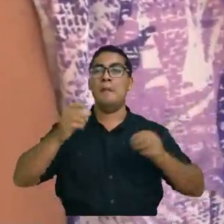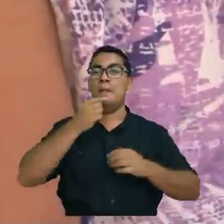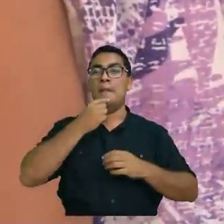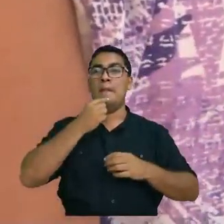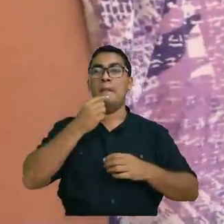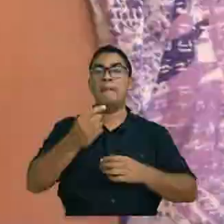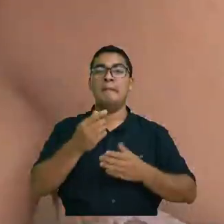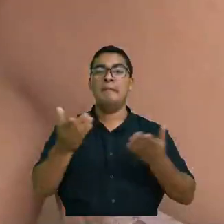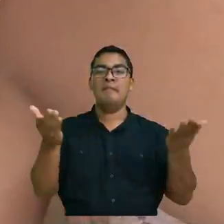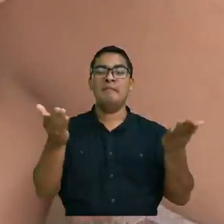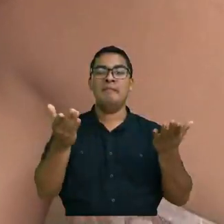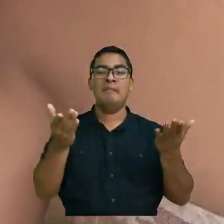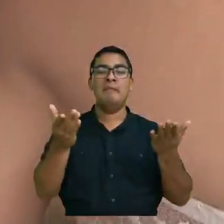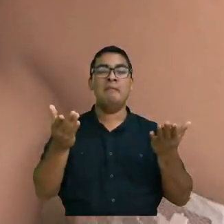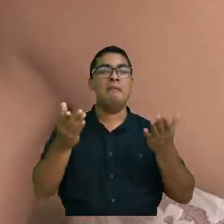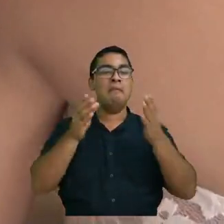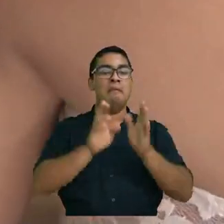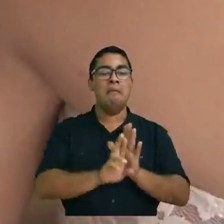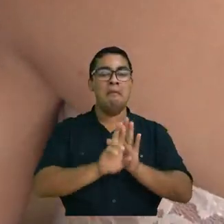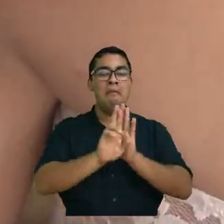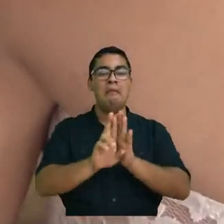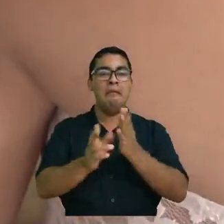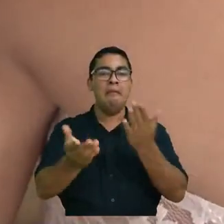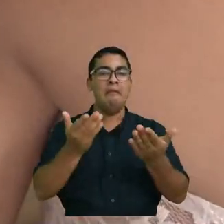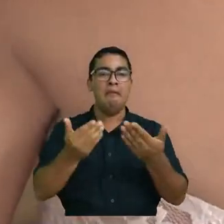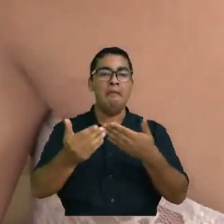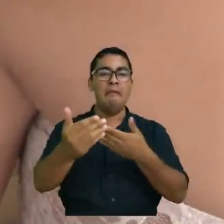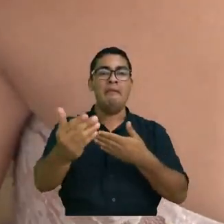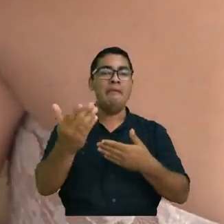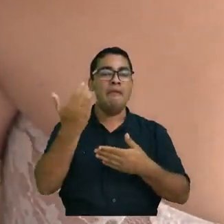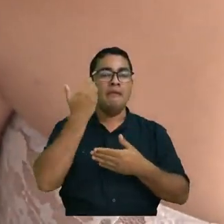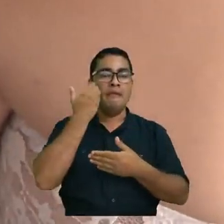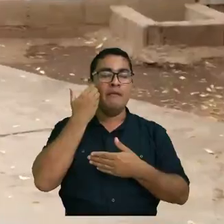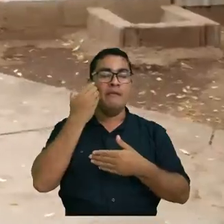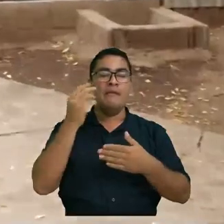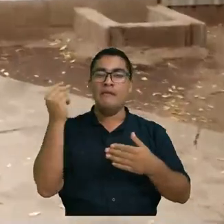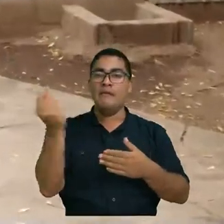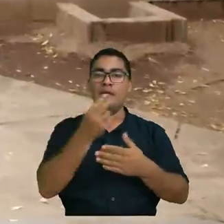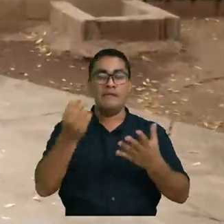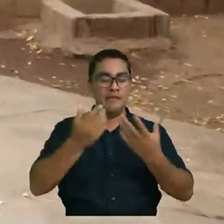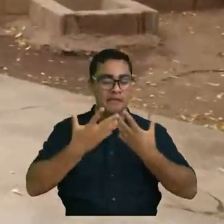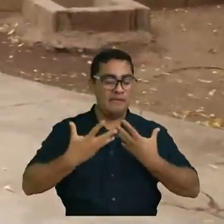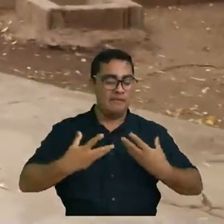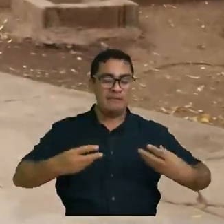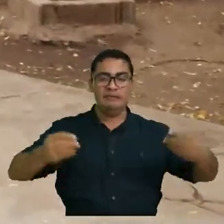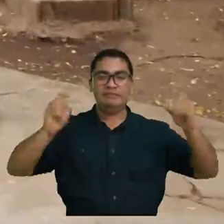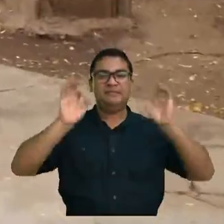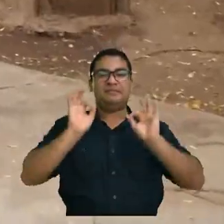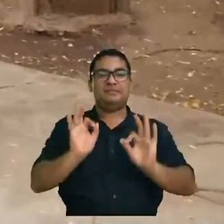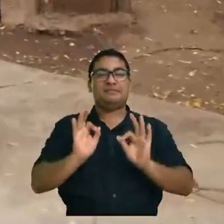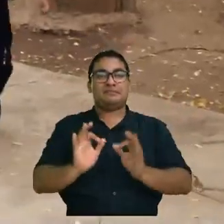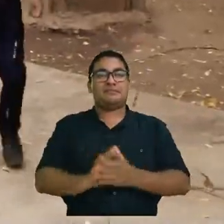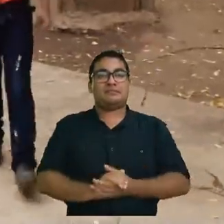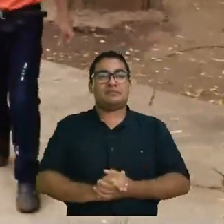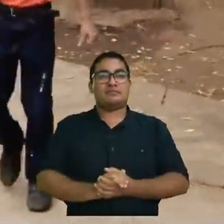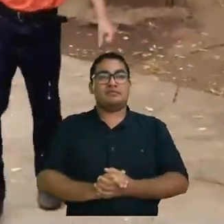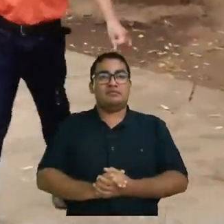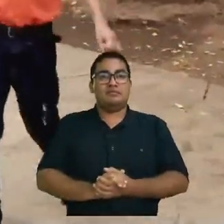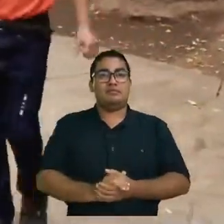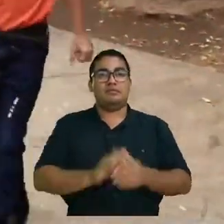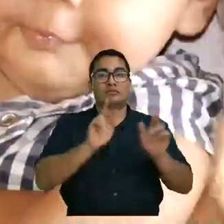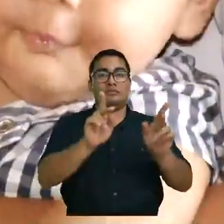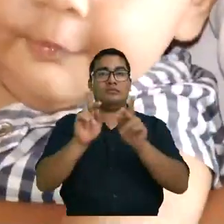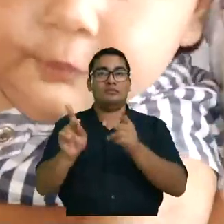la respuesta, si nos llegamos a enfrentar a la enfermedad, sea mucho más rápida y combatamos más rápida la enfermedad. Es por eso que algunas